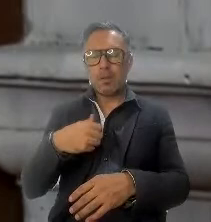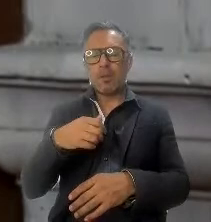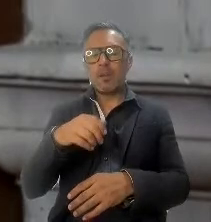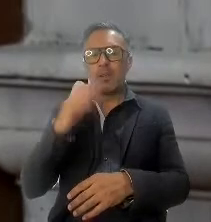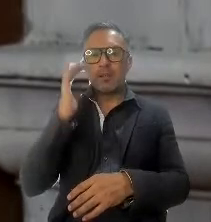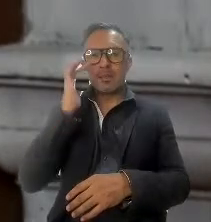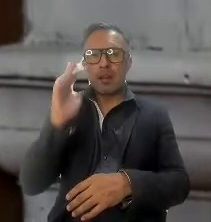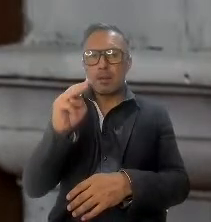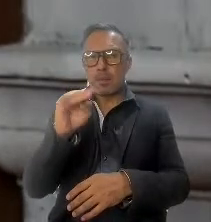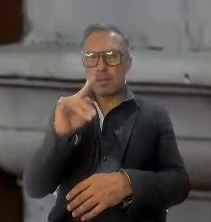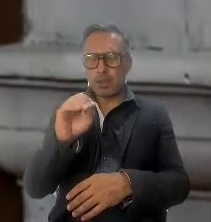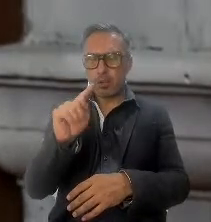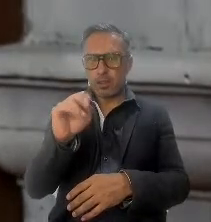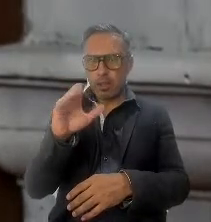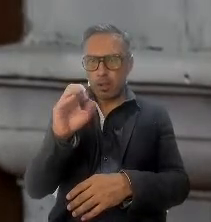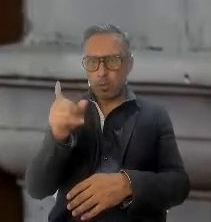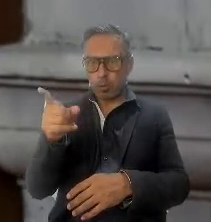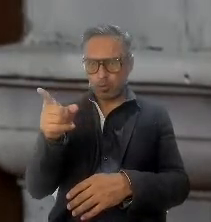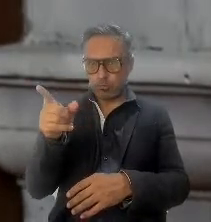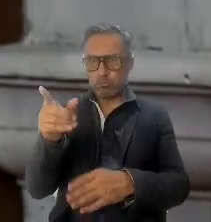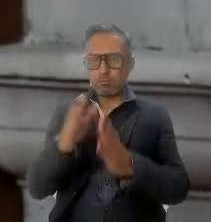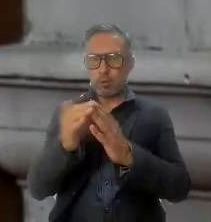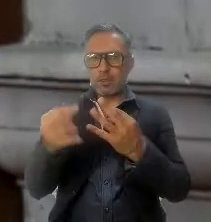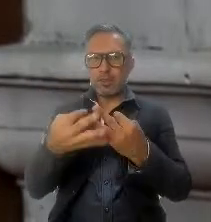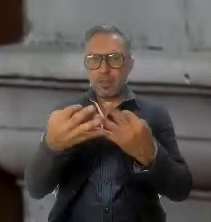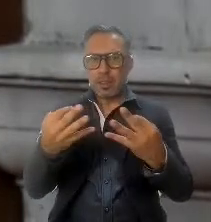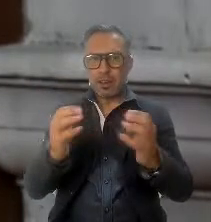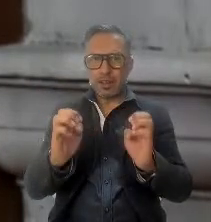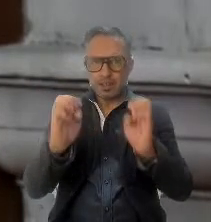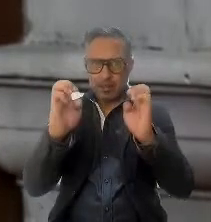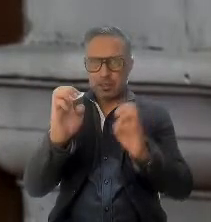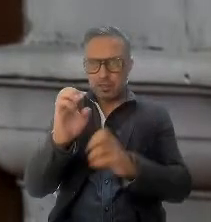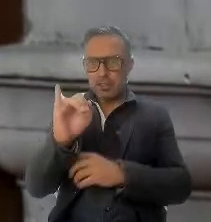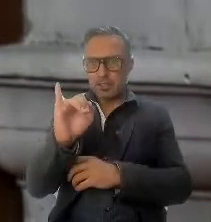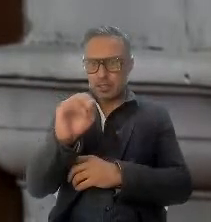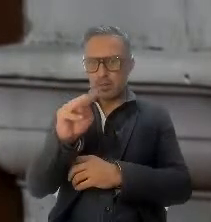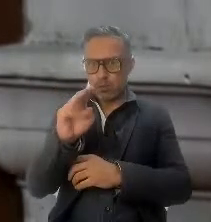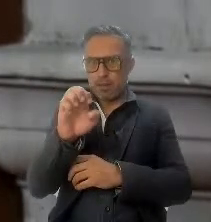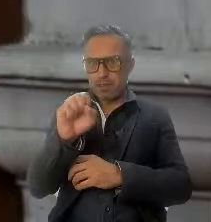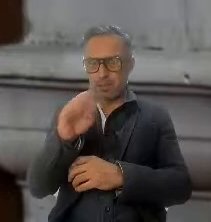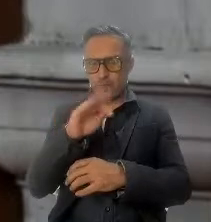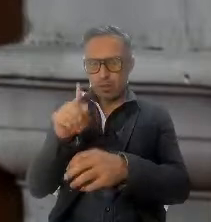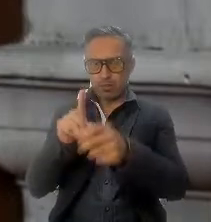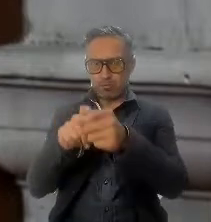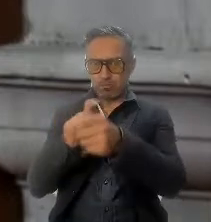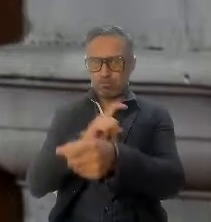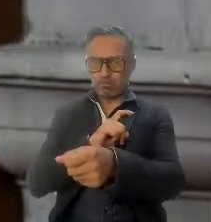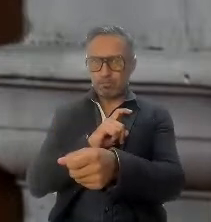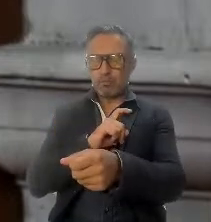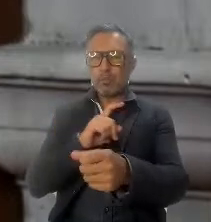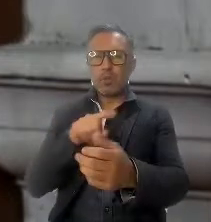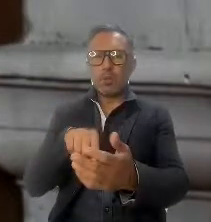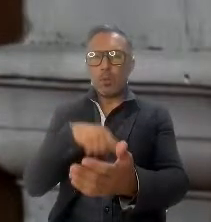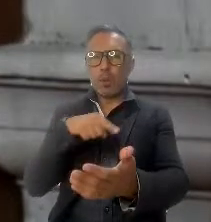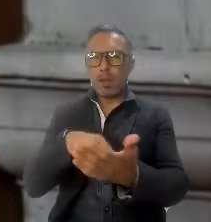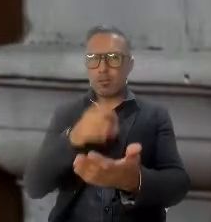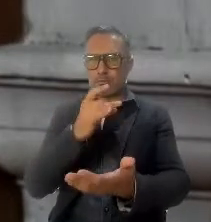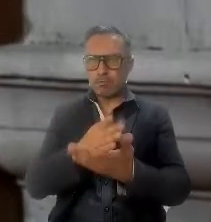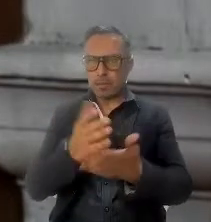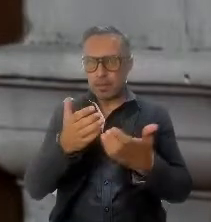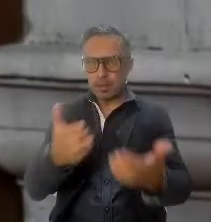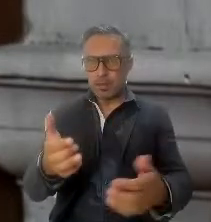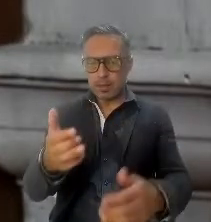de México, a desincorporar el patrimonio municipal, un inmueble ubicado en la calle Miguel Hidalgo,